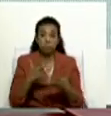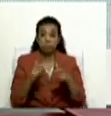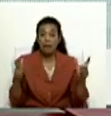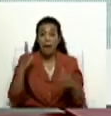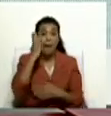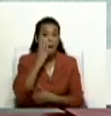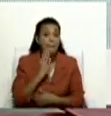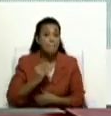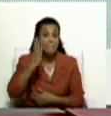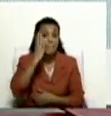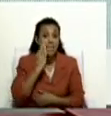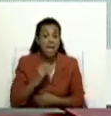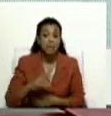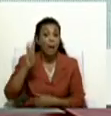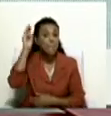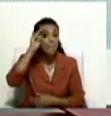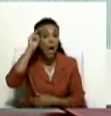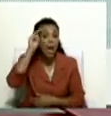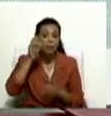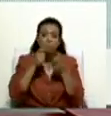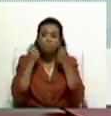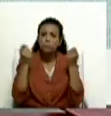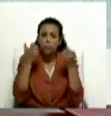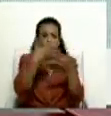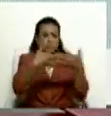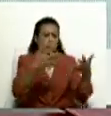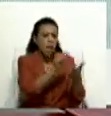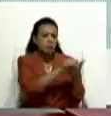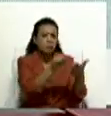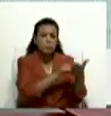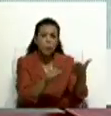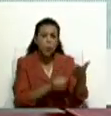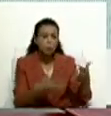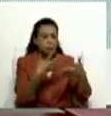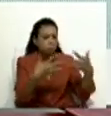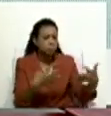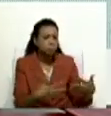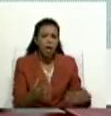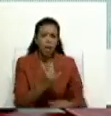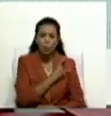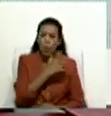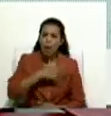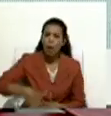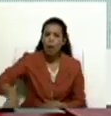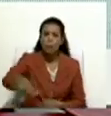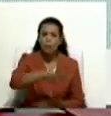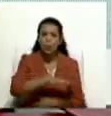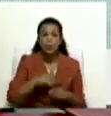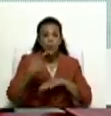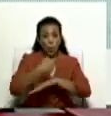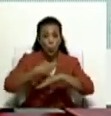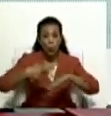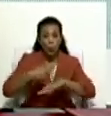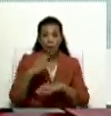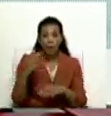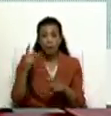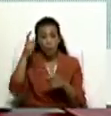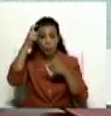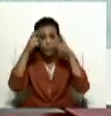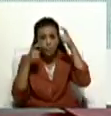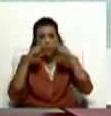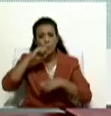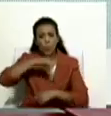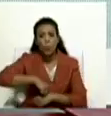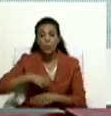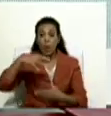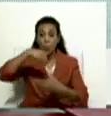experiencia de tipo docente divulgativo en instancias universitarias y del gobierno bolivariano es